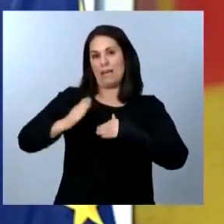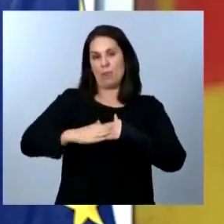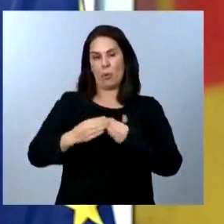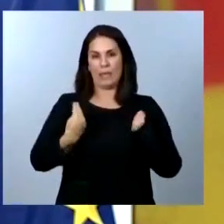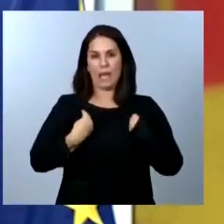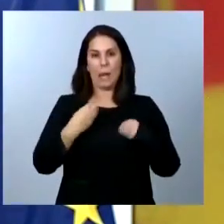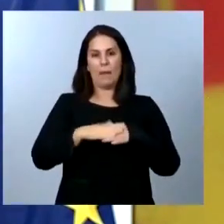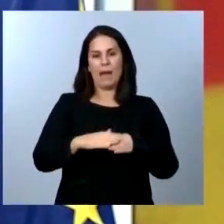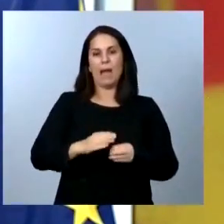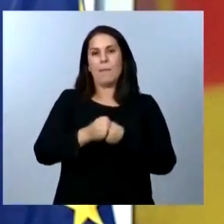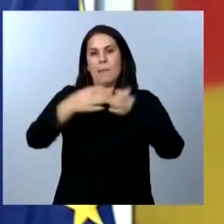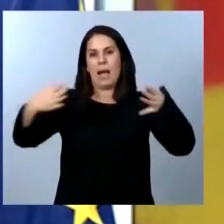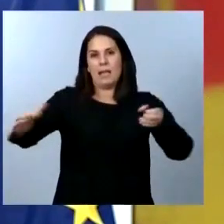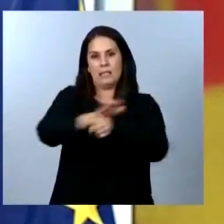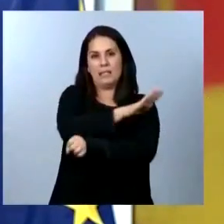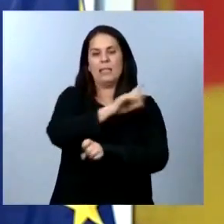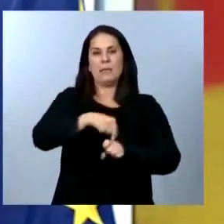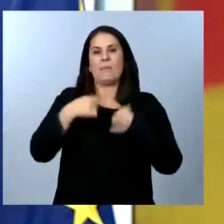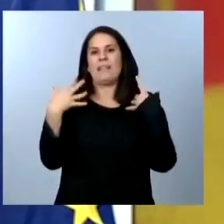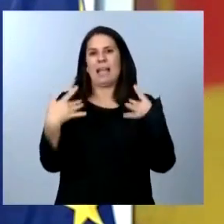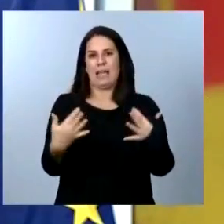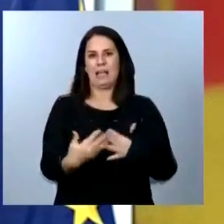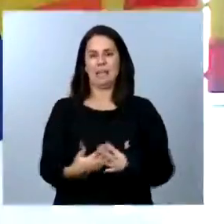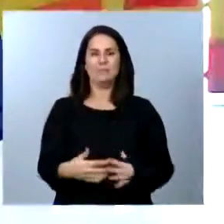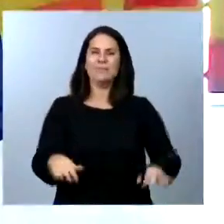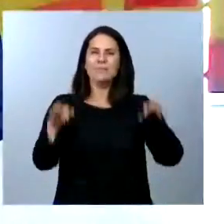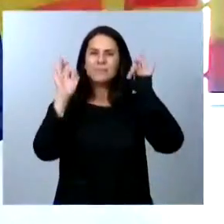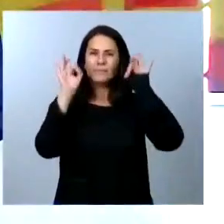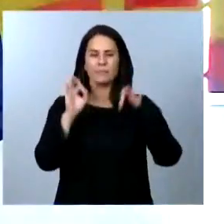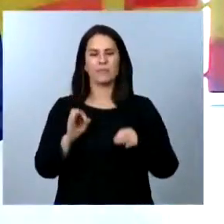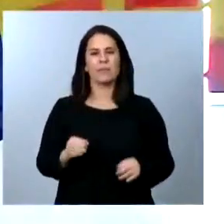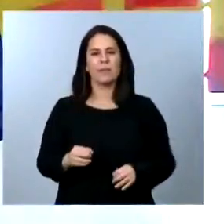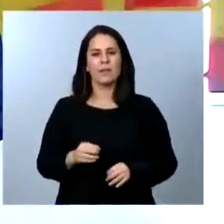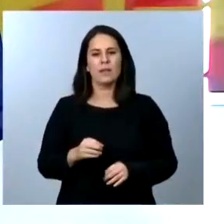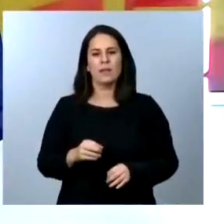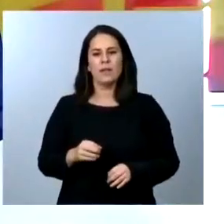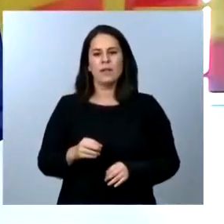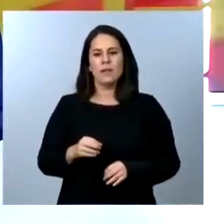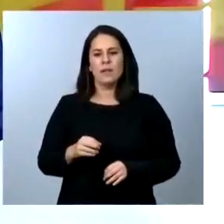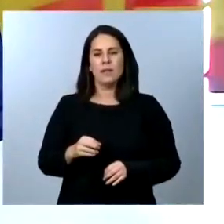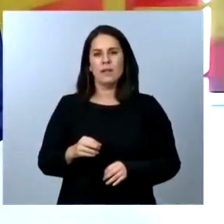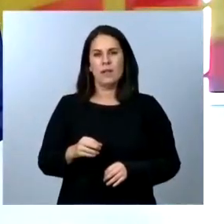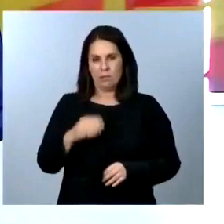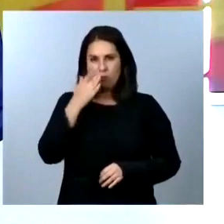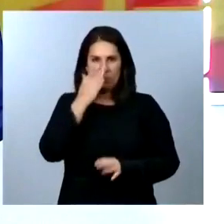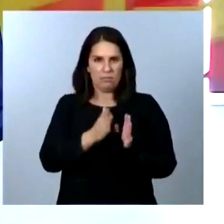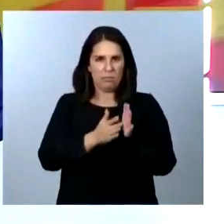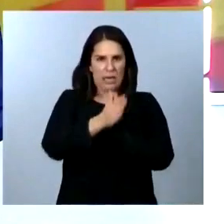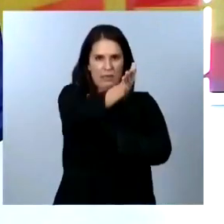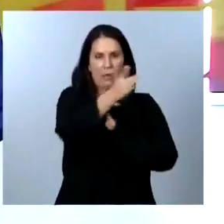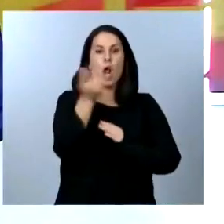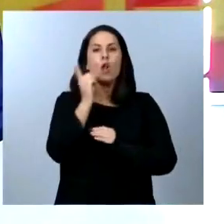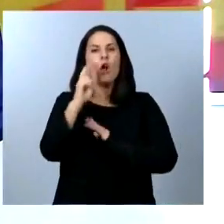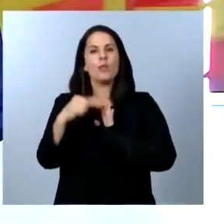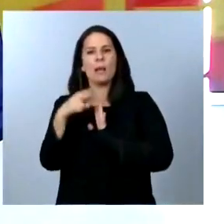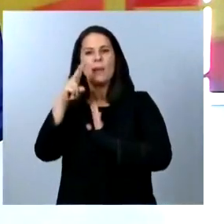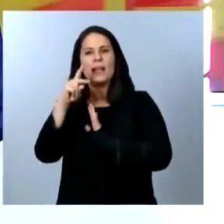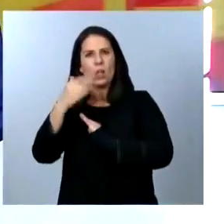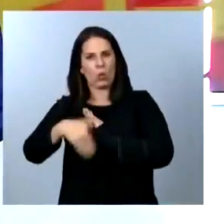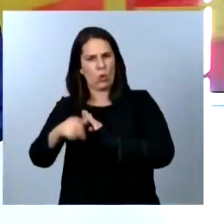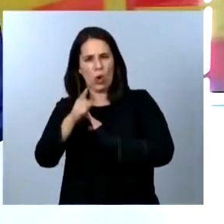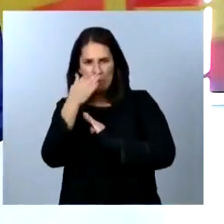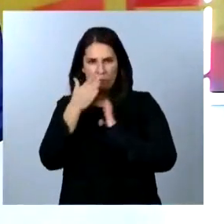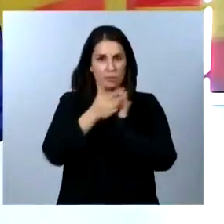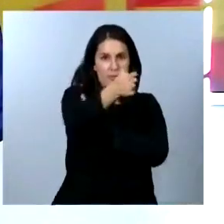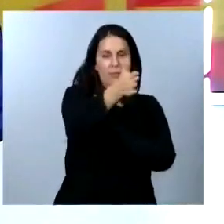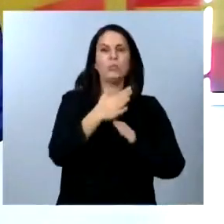la prestación en concreto. Hacemos permanente, y no solo hasta 2021, como estaba establecido hasta ahora, la posibilidad de solicitar el